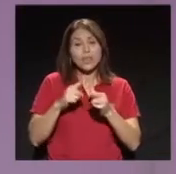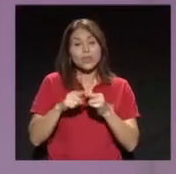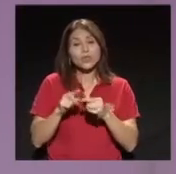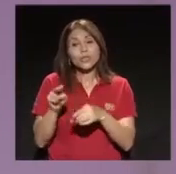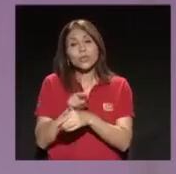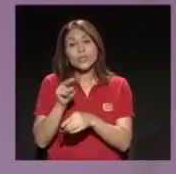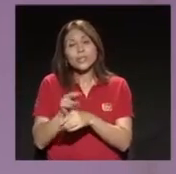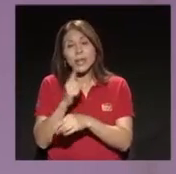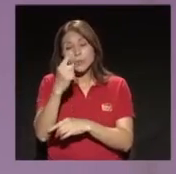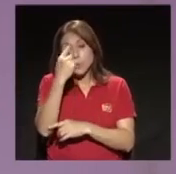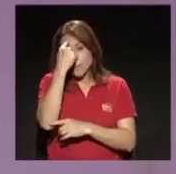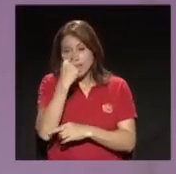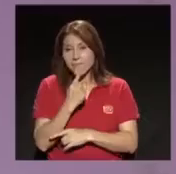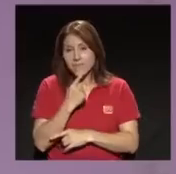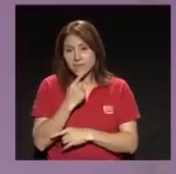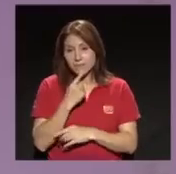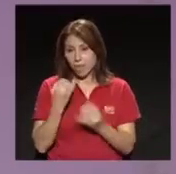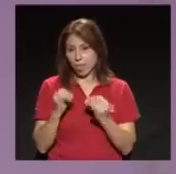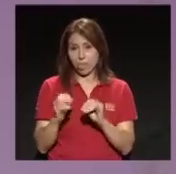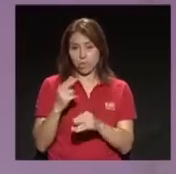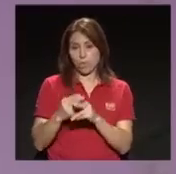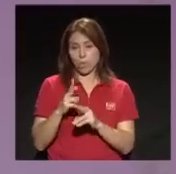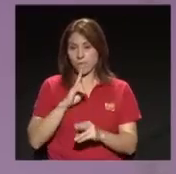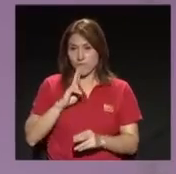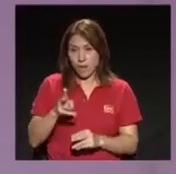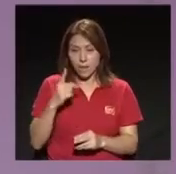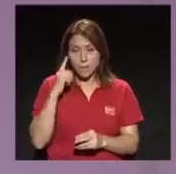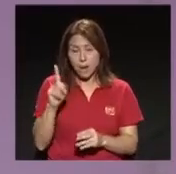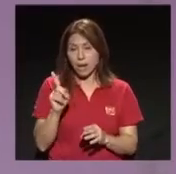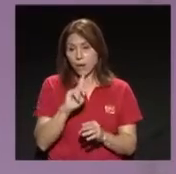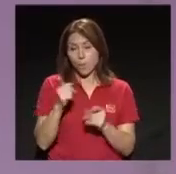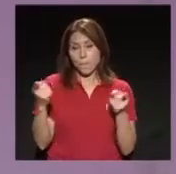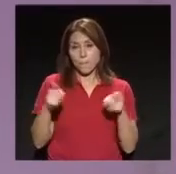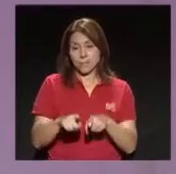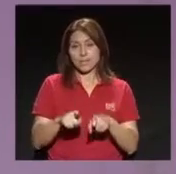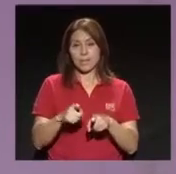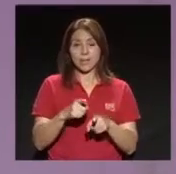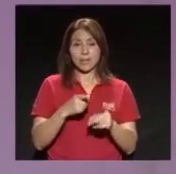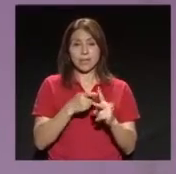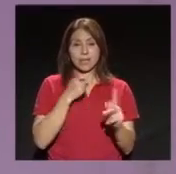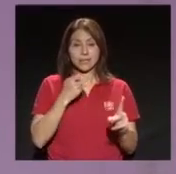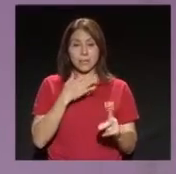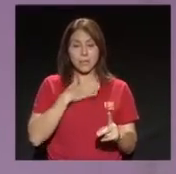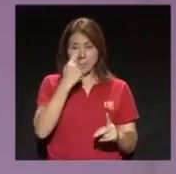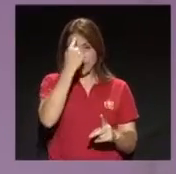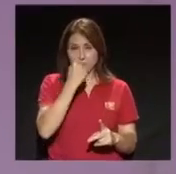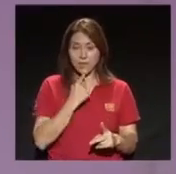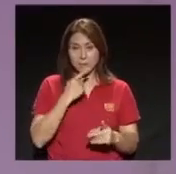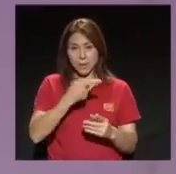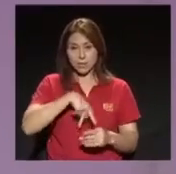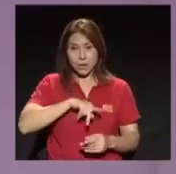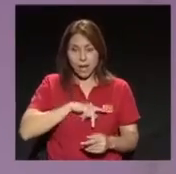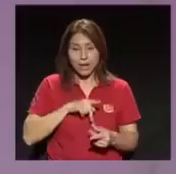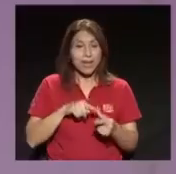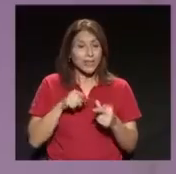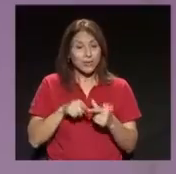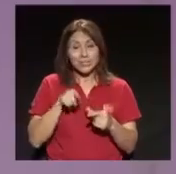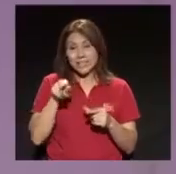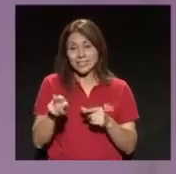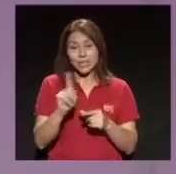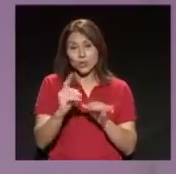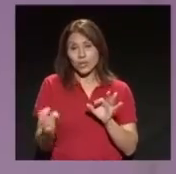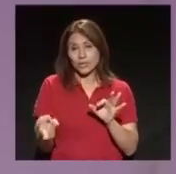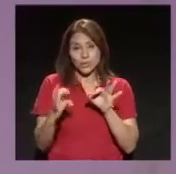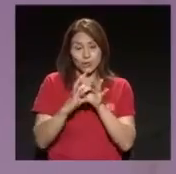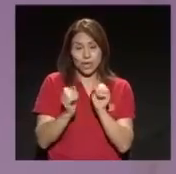perfil anónimo para no exponerme, ¿verdad? Y no hacerlo desde mi perfil personal. Entonces, así no se puede asociar con mi persona y con